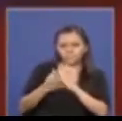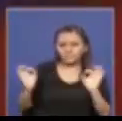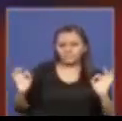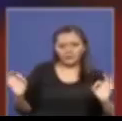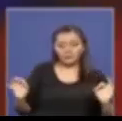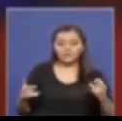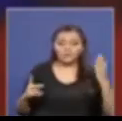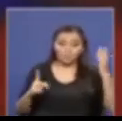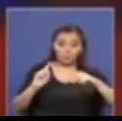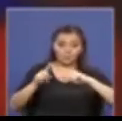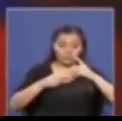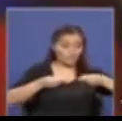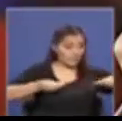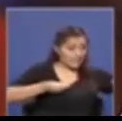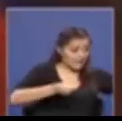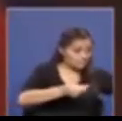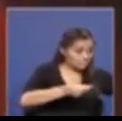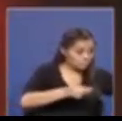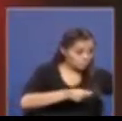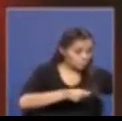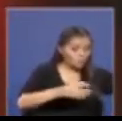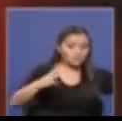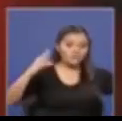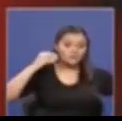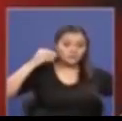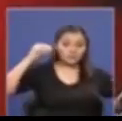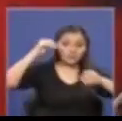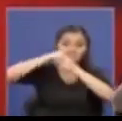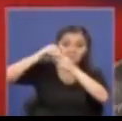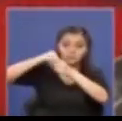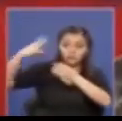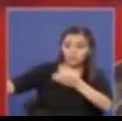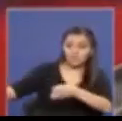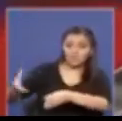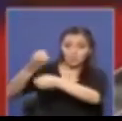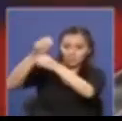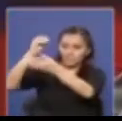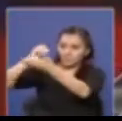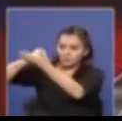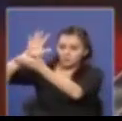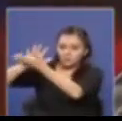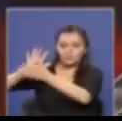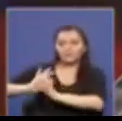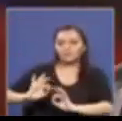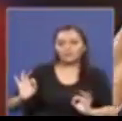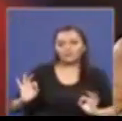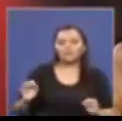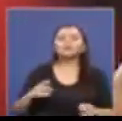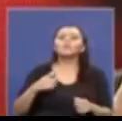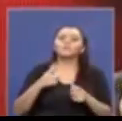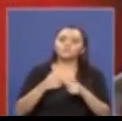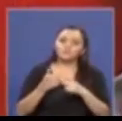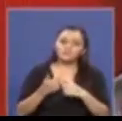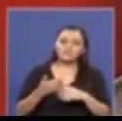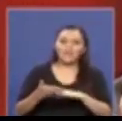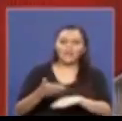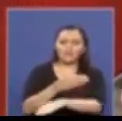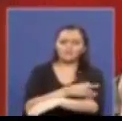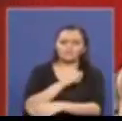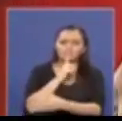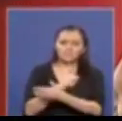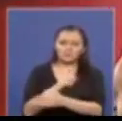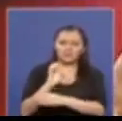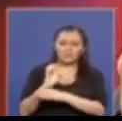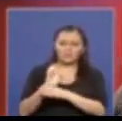hay importantísimos ahorros y estamos ya a la vanguardia de eficiencia a nivel latinoamericano. Cuando antes estábamos en la cola. Esa es